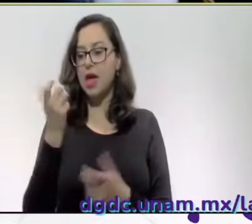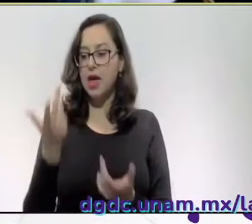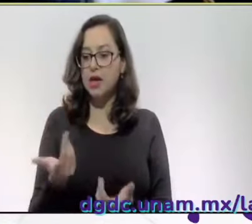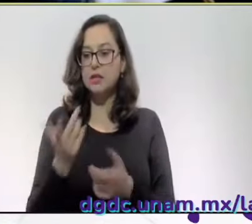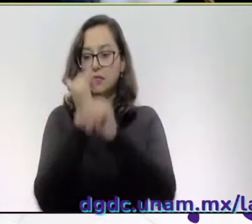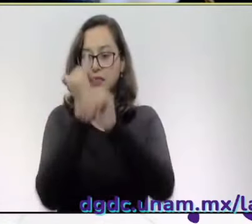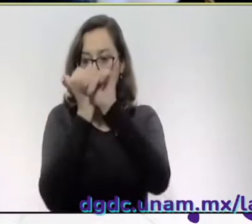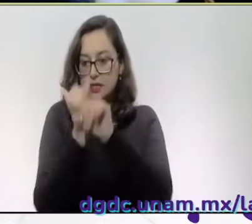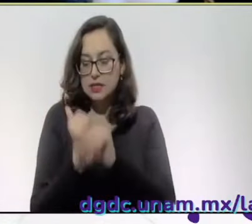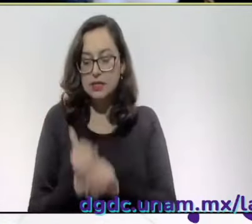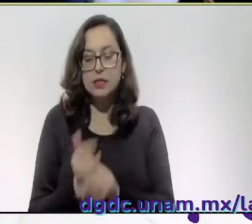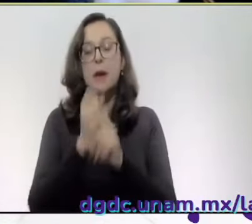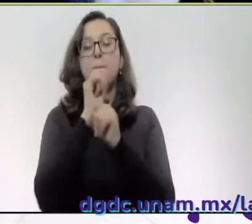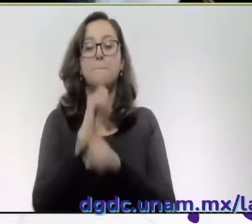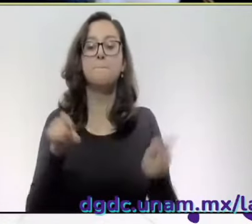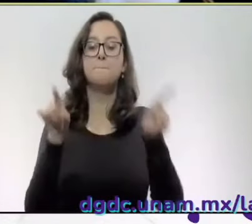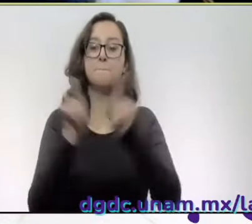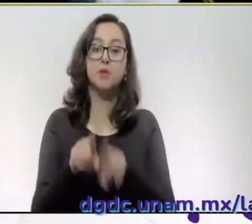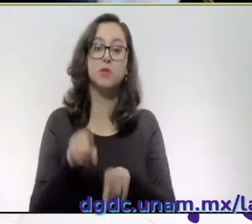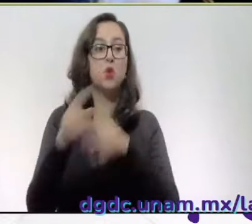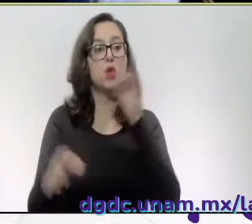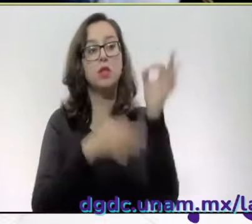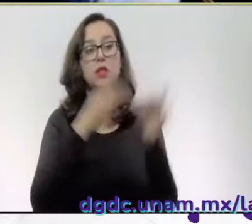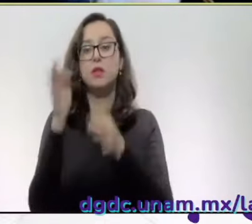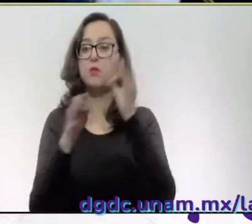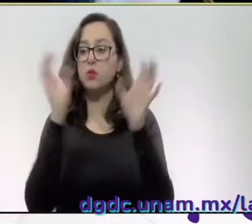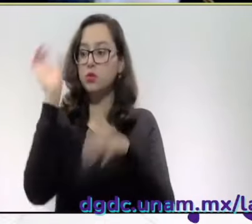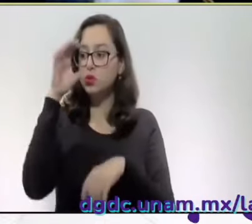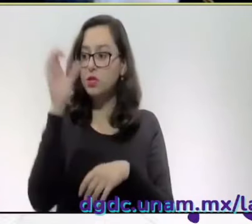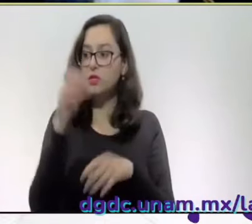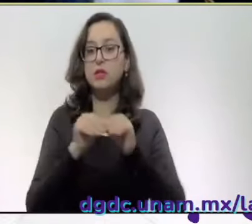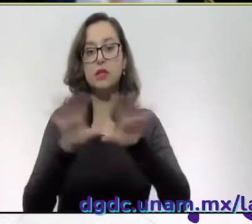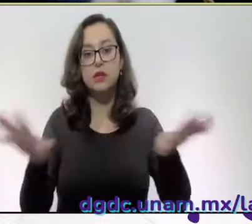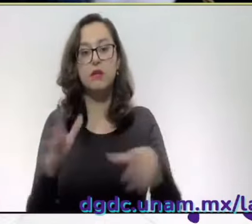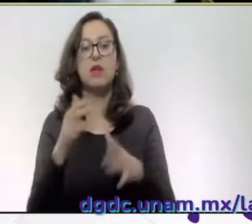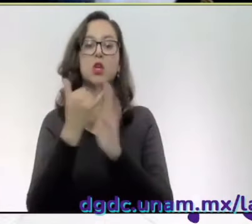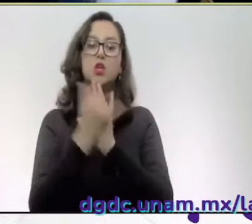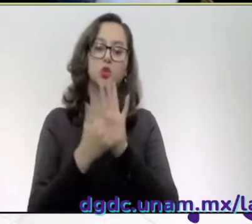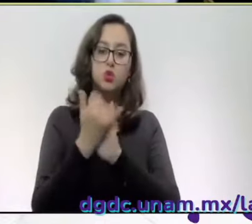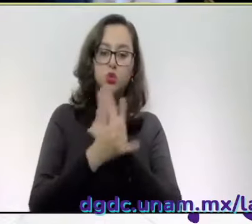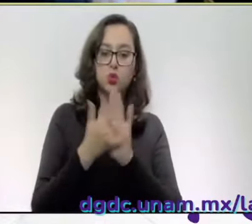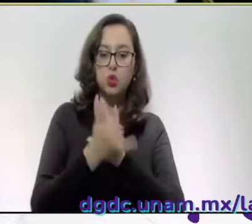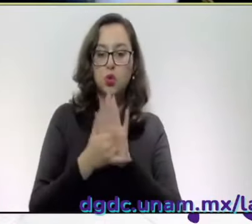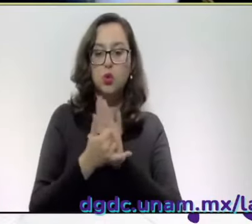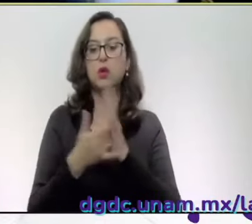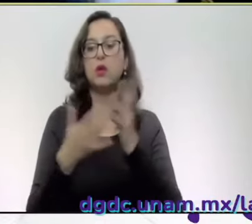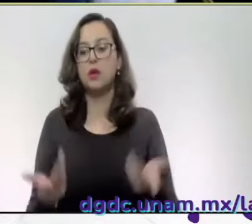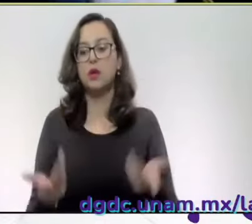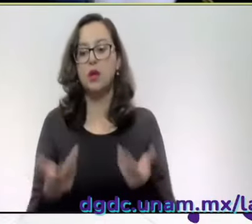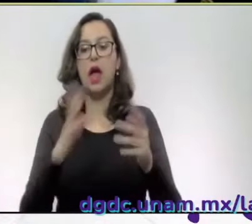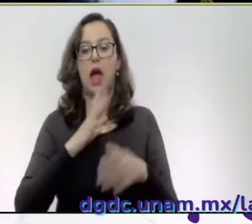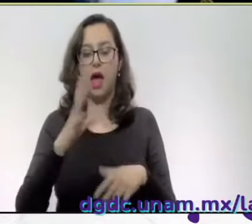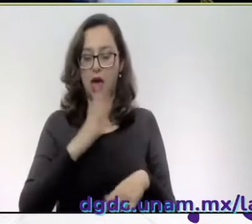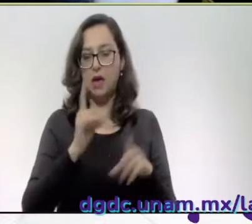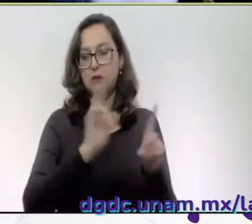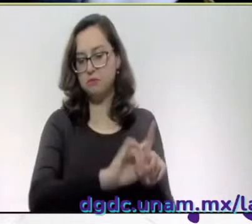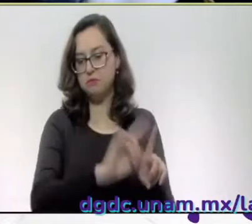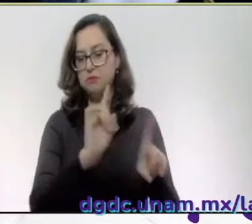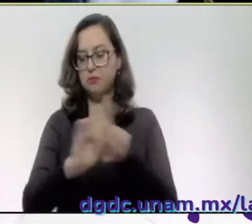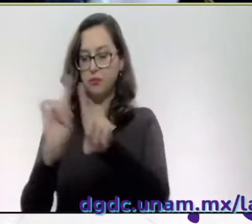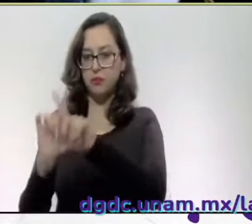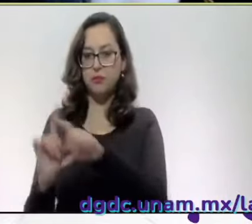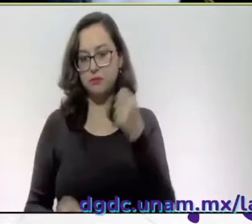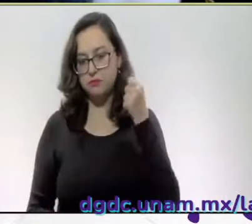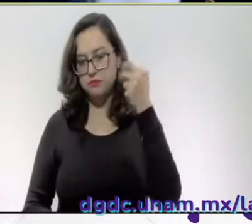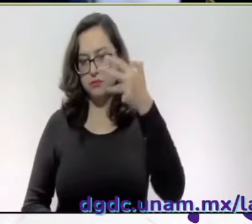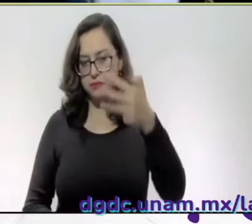CERN. Se dedica a la divulgación científica a través de sus canales de YouTube, Date un Voltio, Date un Blog y Date un Me.